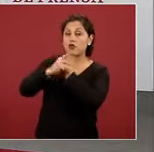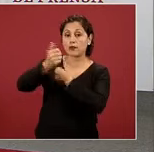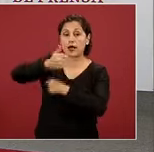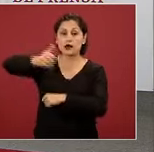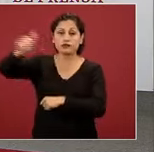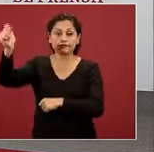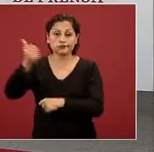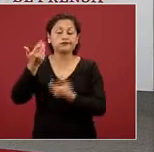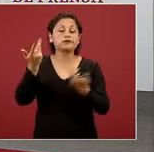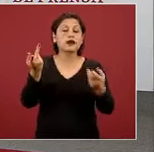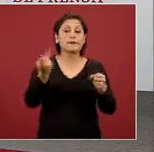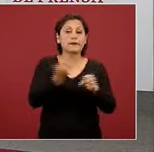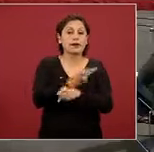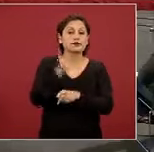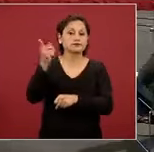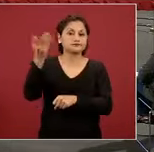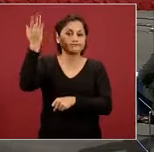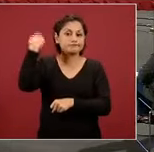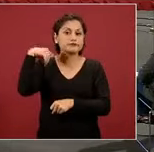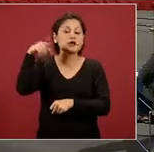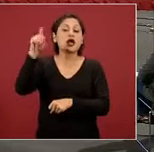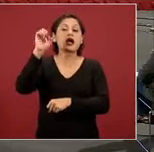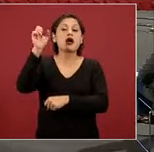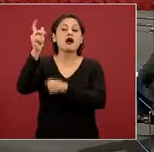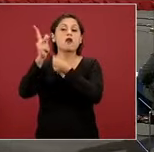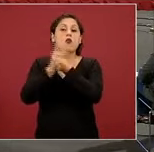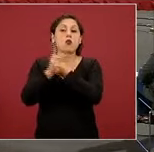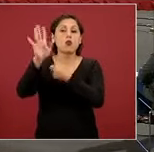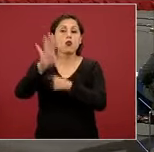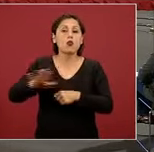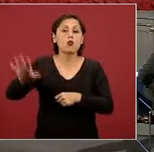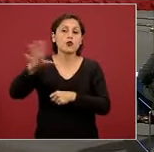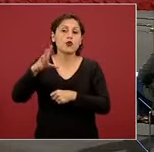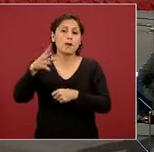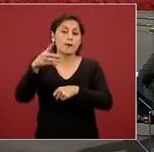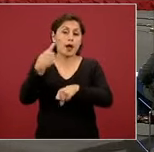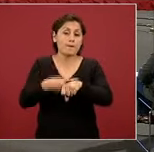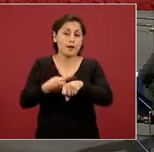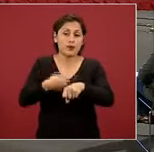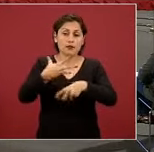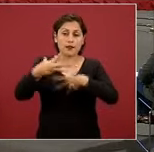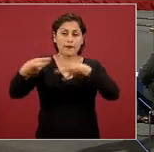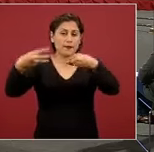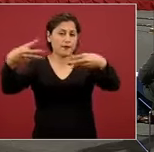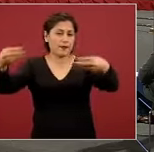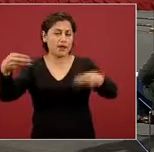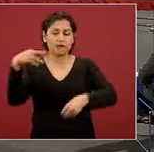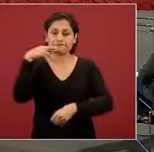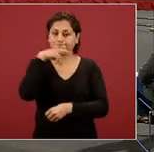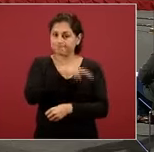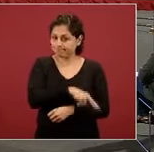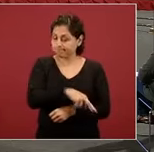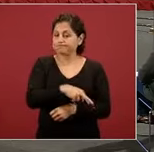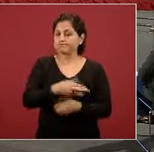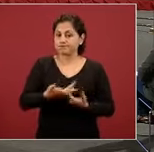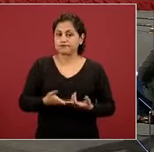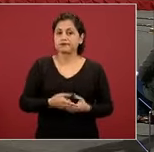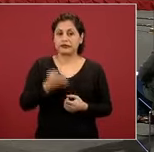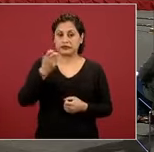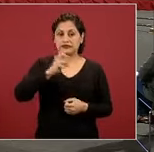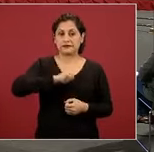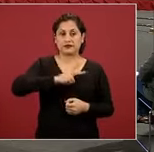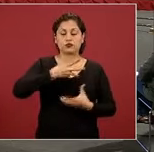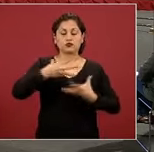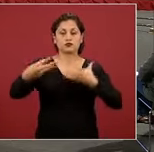Europa occidental, fuera también un sitio de rápida propagación de COVID-19 o del virus que causa